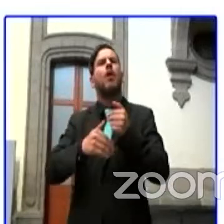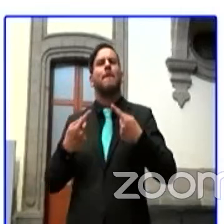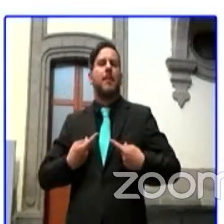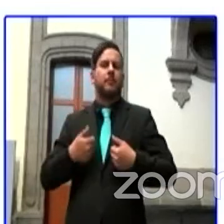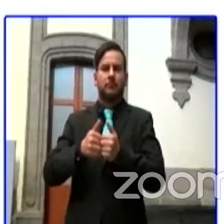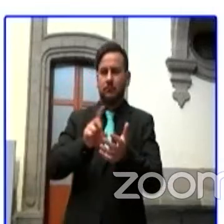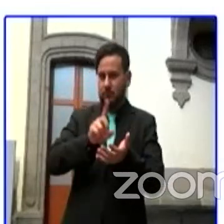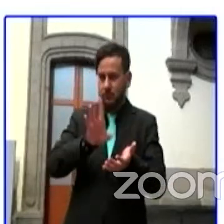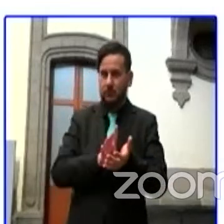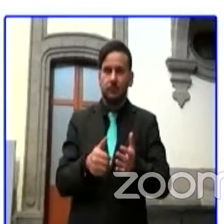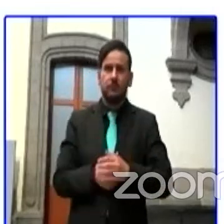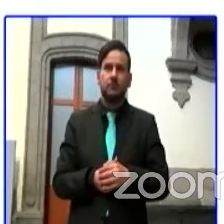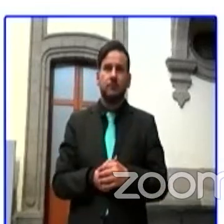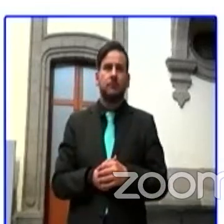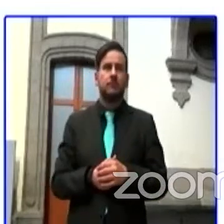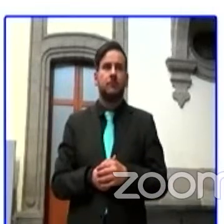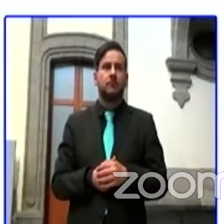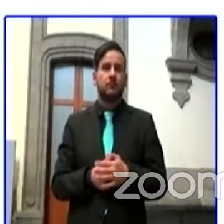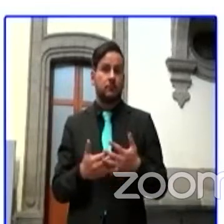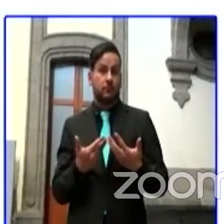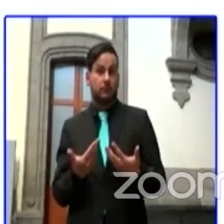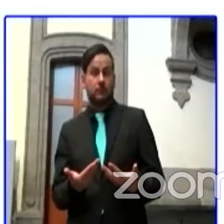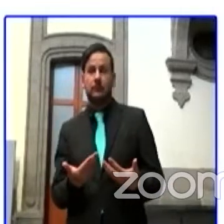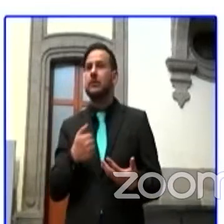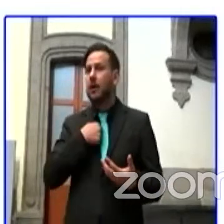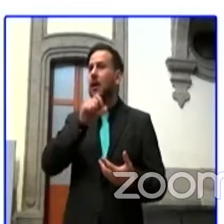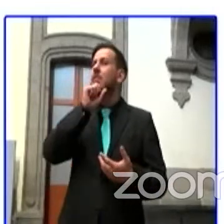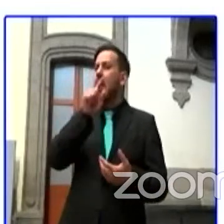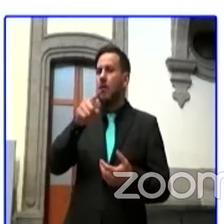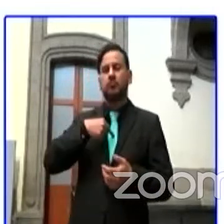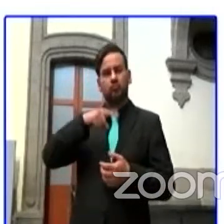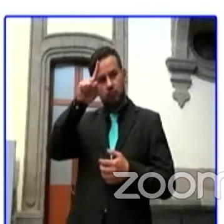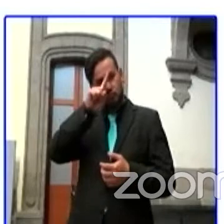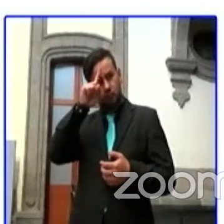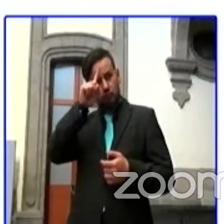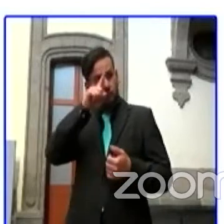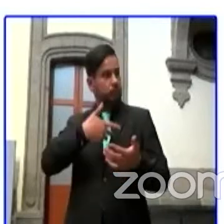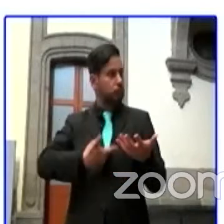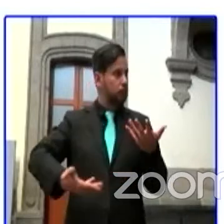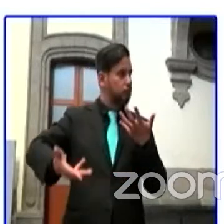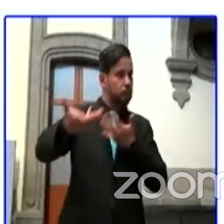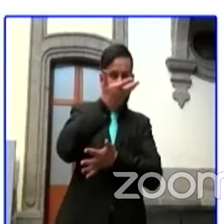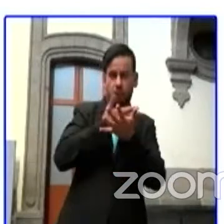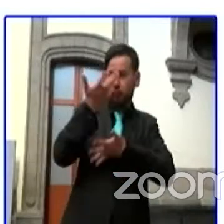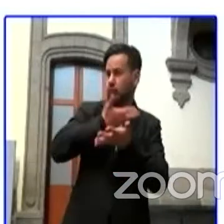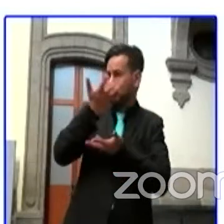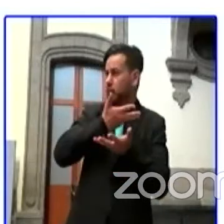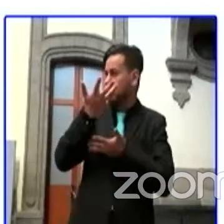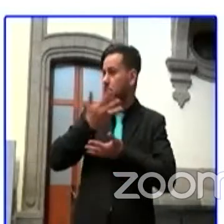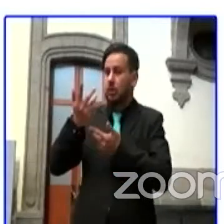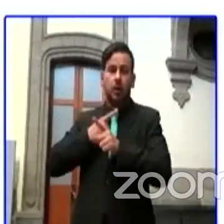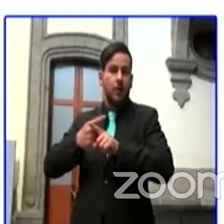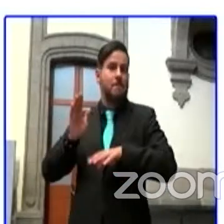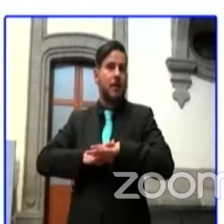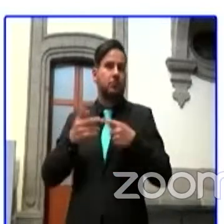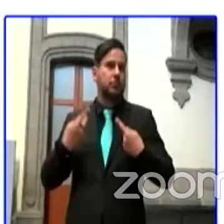con Discapacidad. Y entonces también consultamos ahí también a más de 300 personas